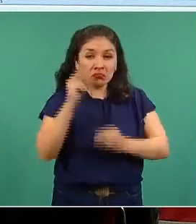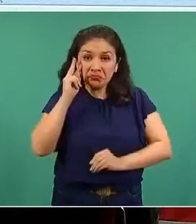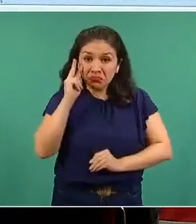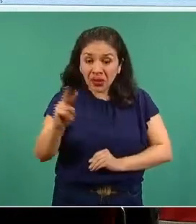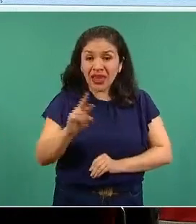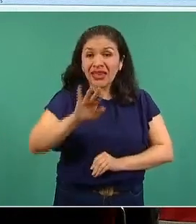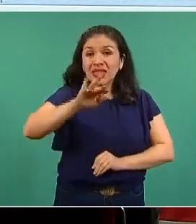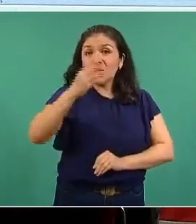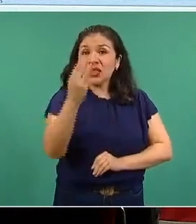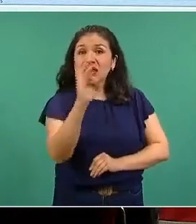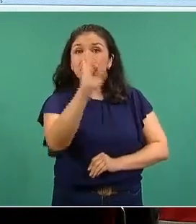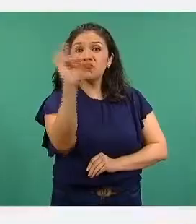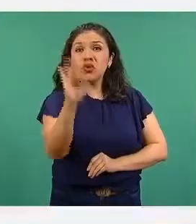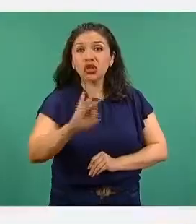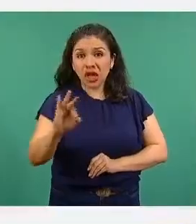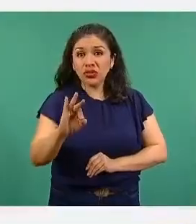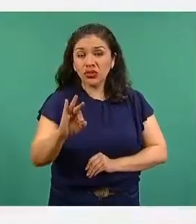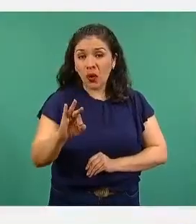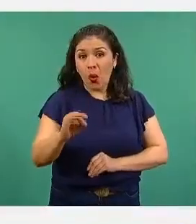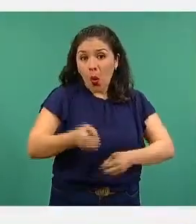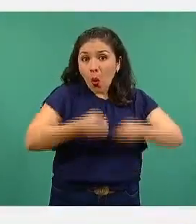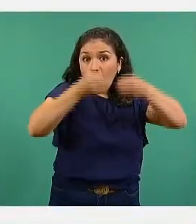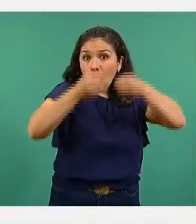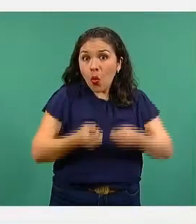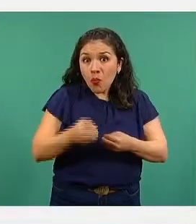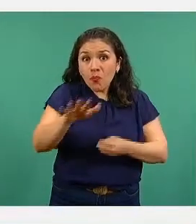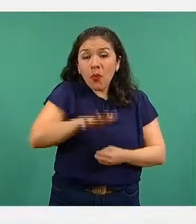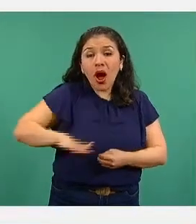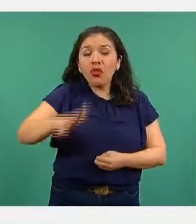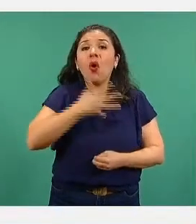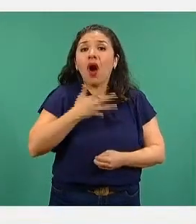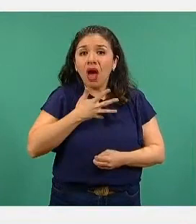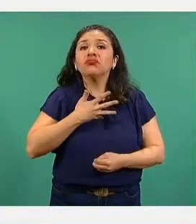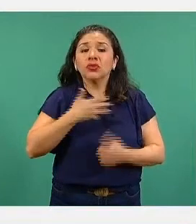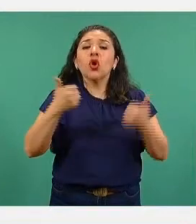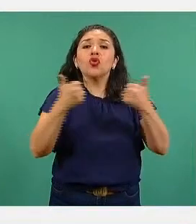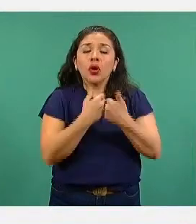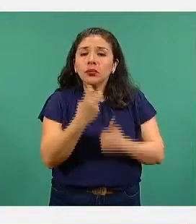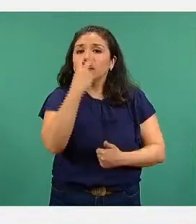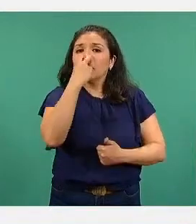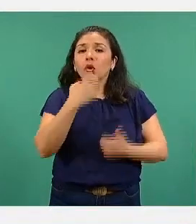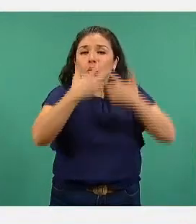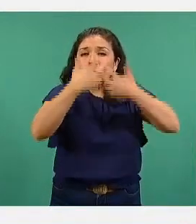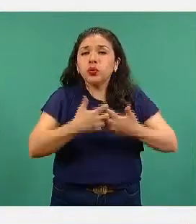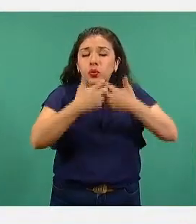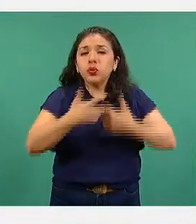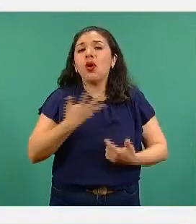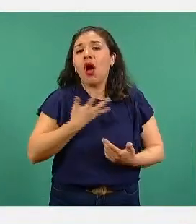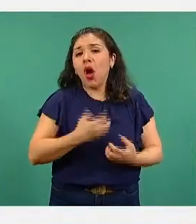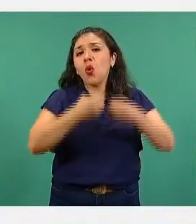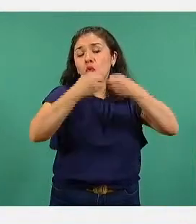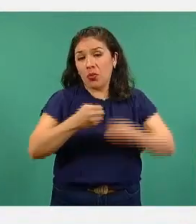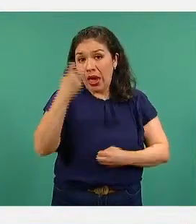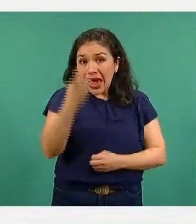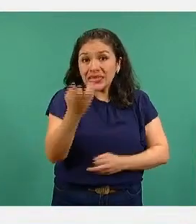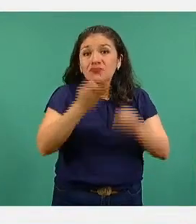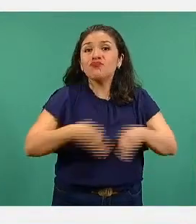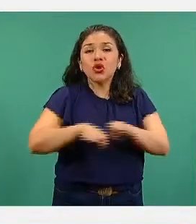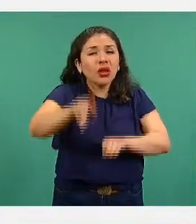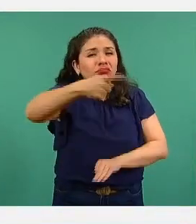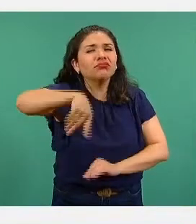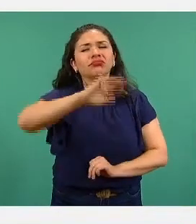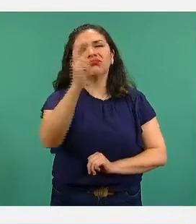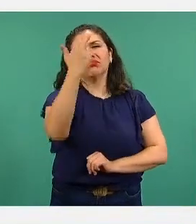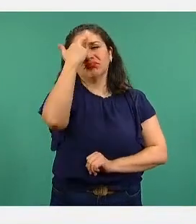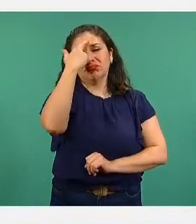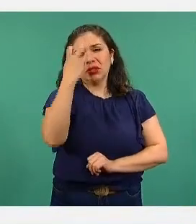el 53% de ocupación nacional se tiene en camas con ventilador. Y aquí es muy importante recordarle a la